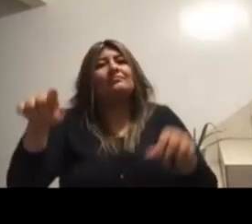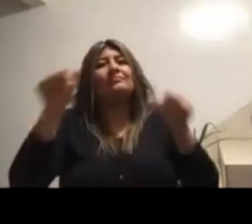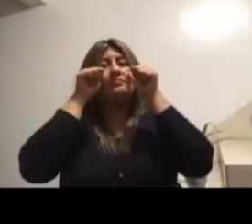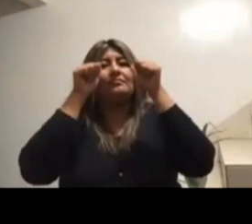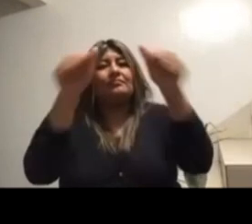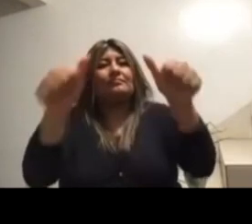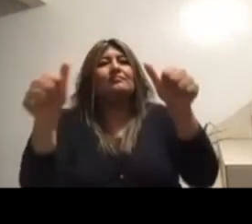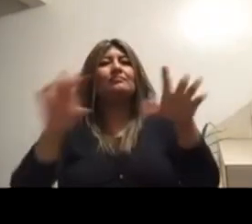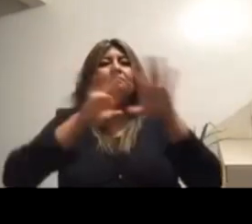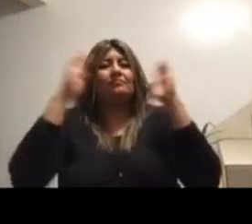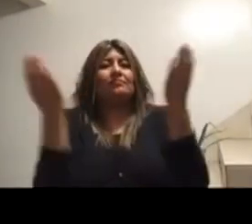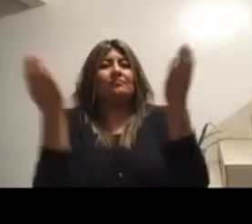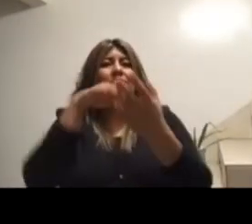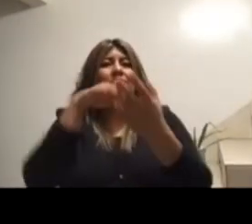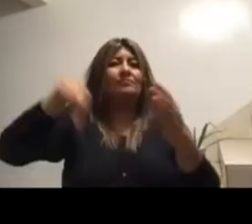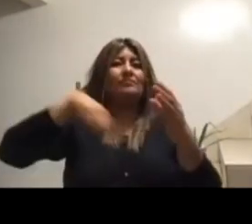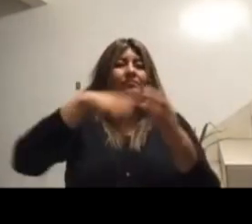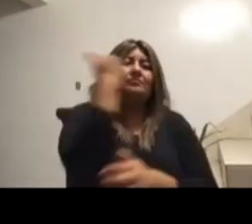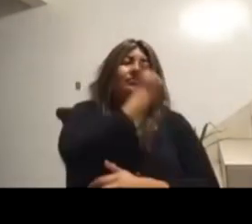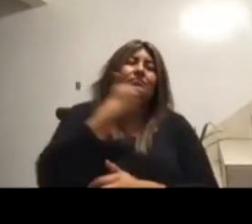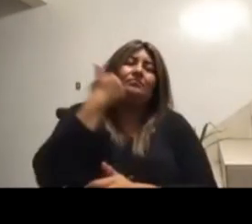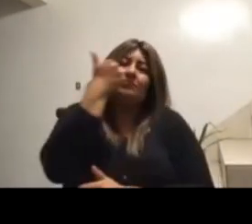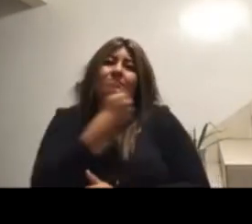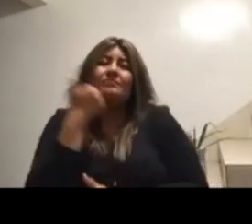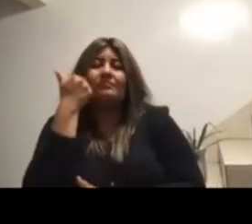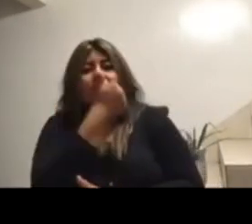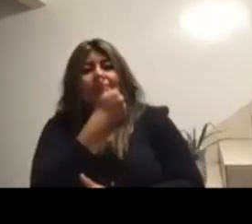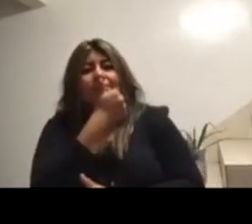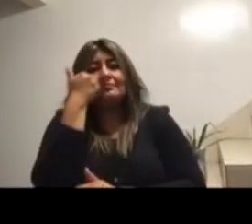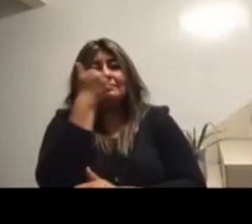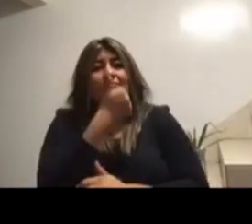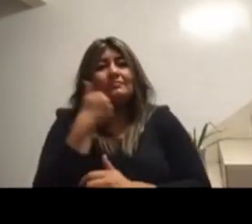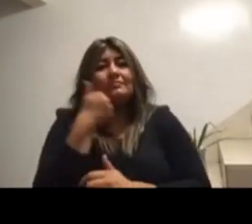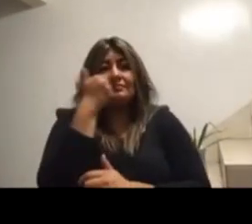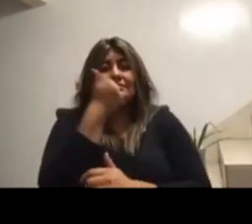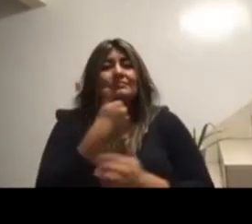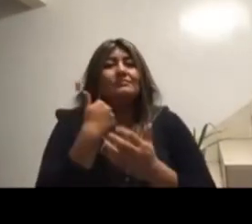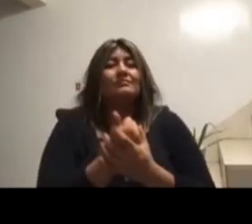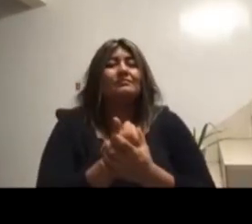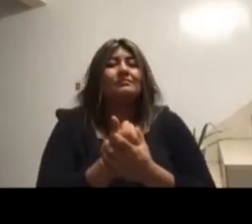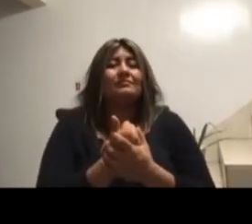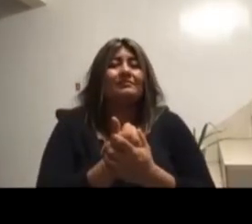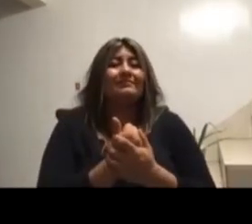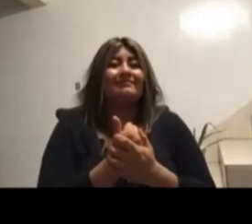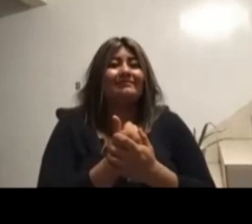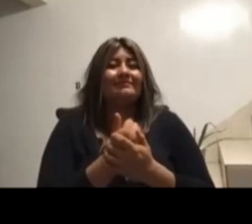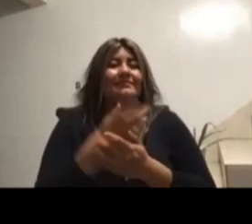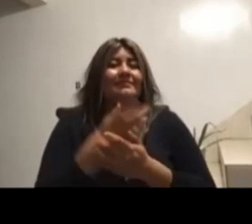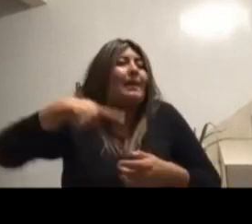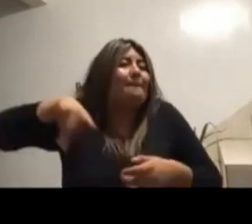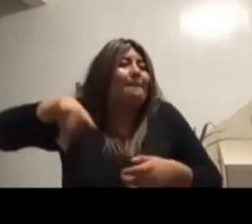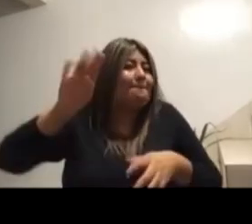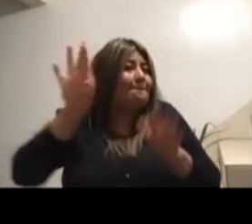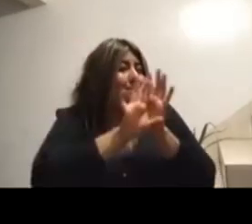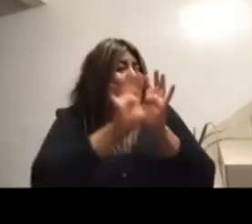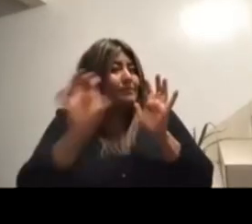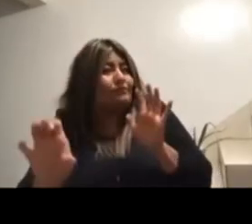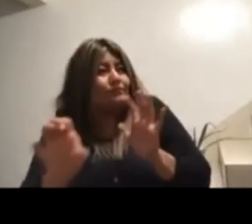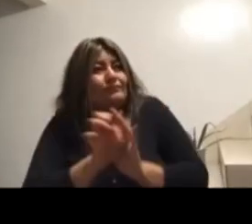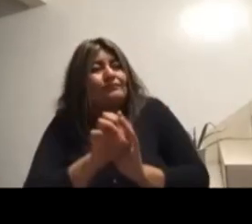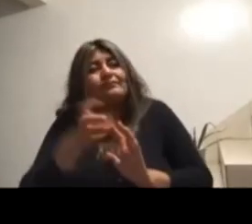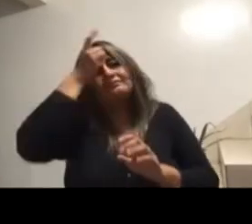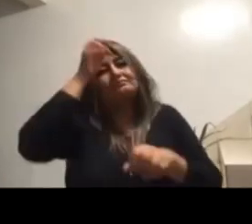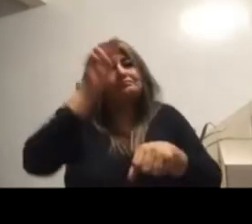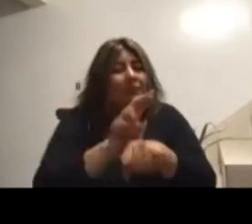o intereses de un alumno, pero tiene autoridades que no se lo permiten, pues obviamente esto ya empieza a generar fricciones